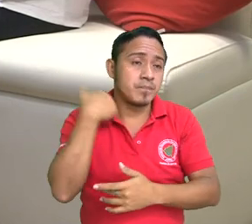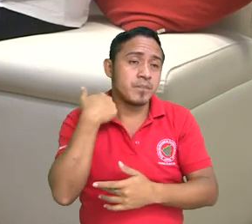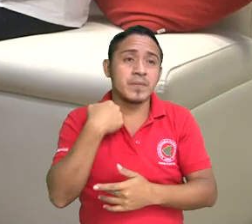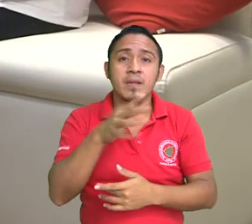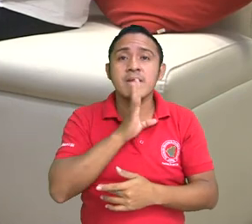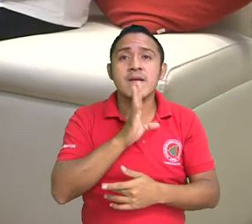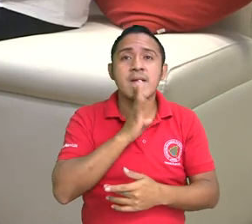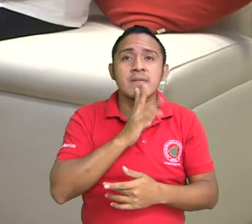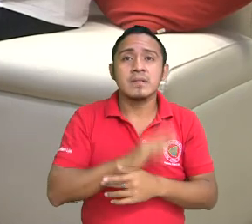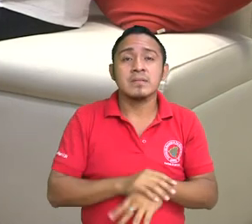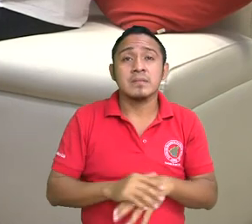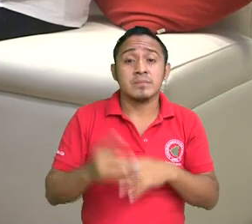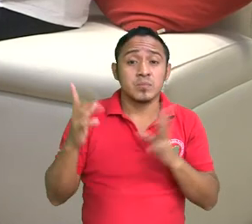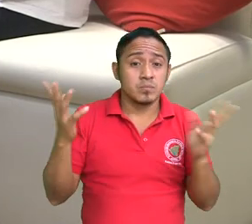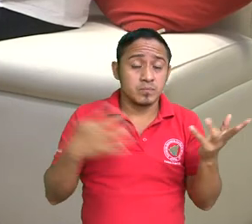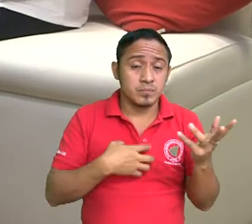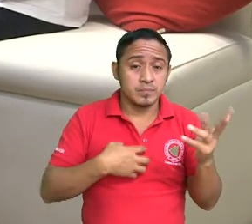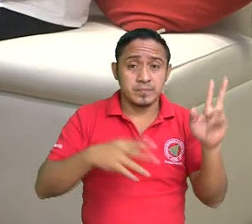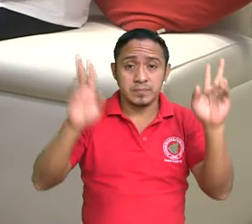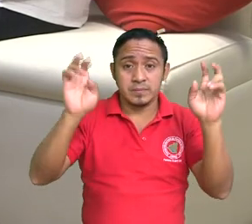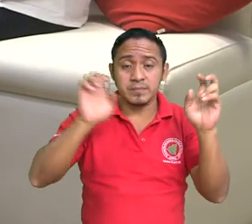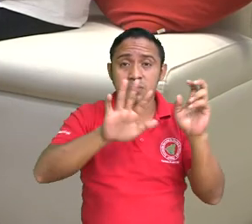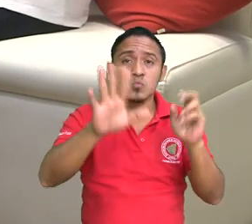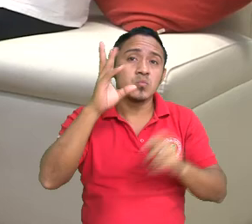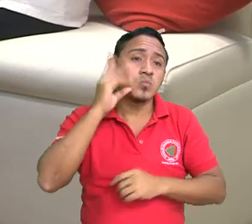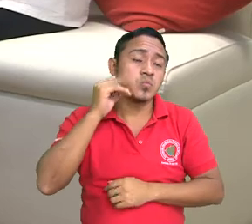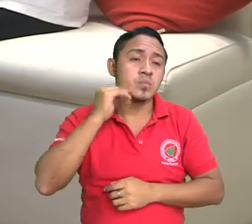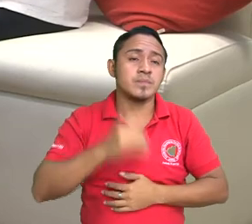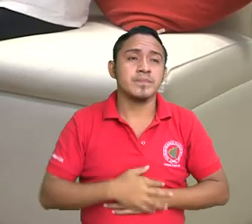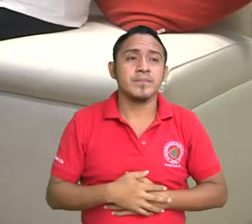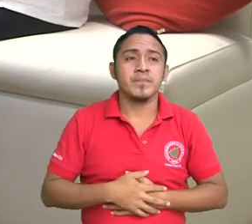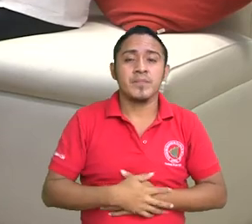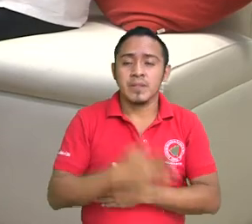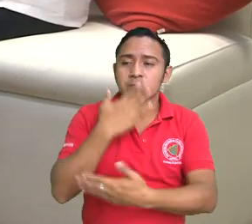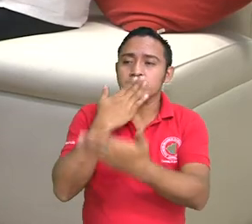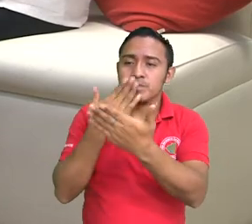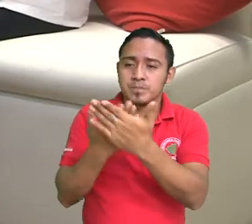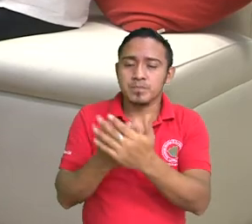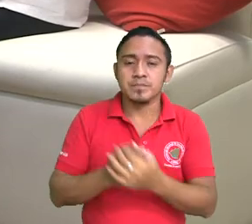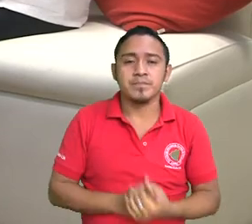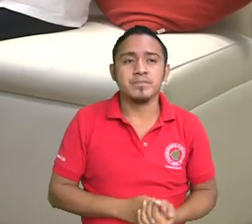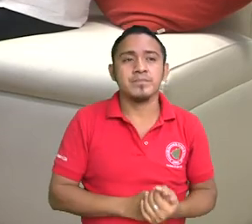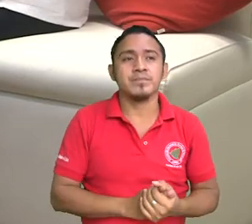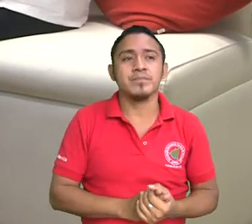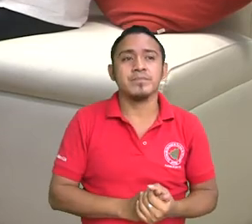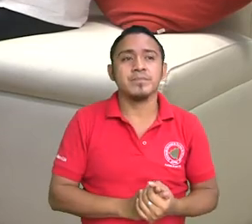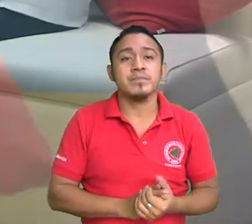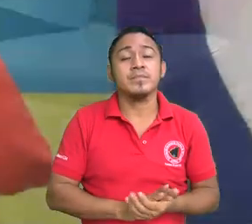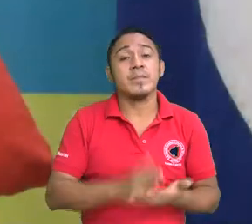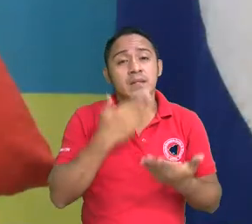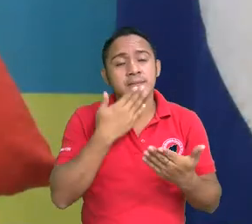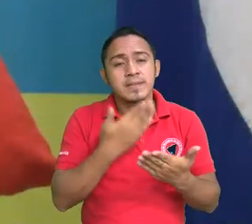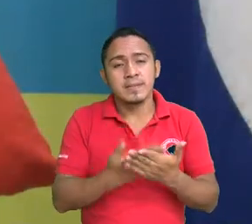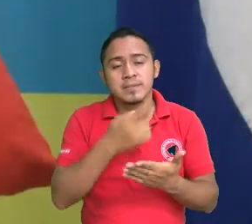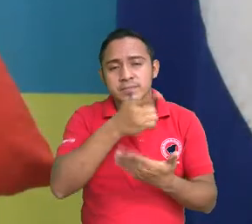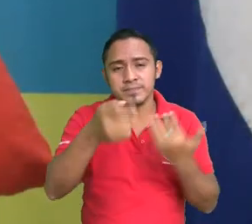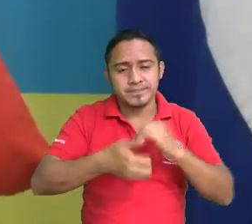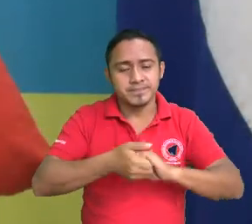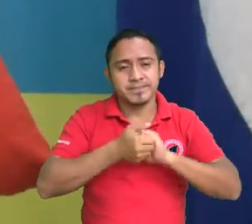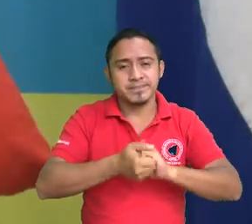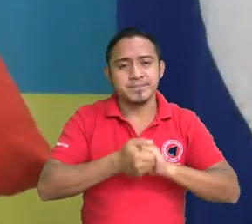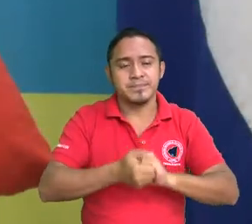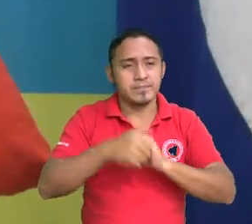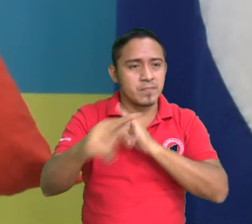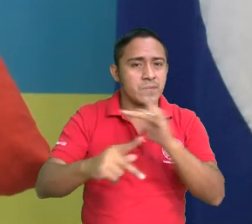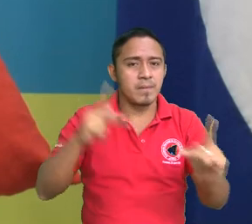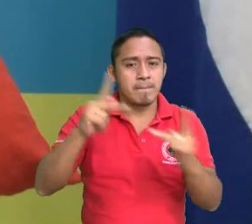de temas relacionados a su especialidad. En tanto, le agradecemos. Muchas gracias. Gracias también a usted, amigos televidentes, por